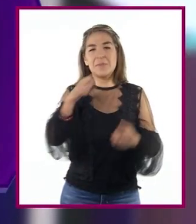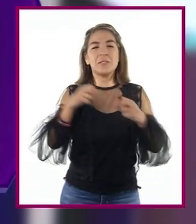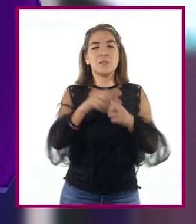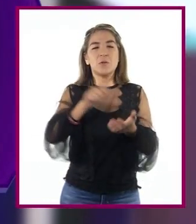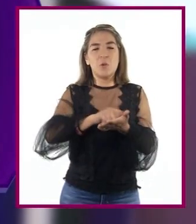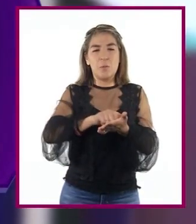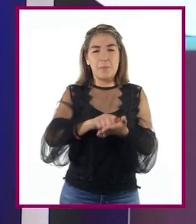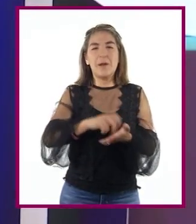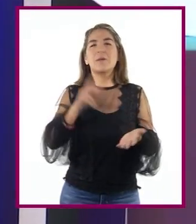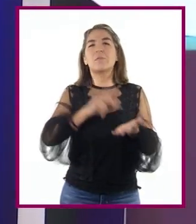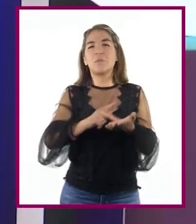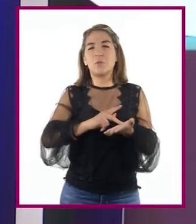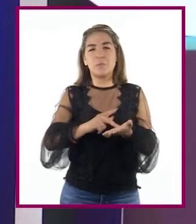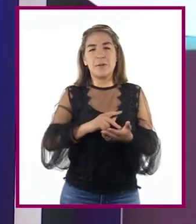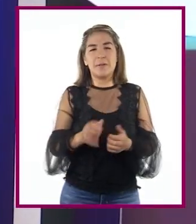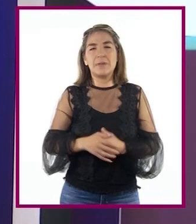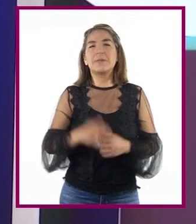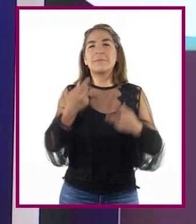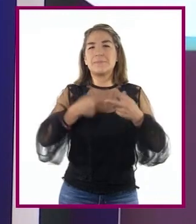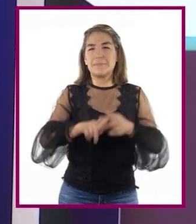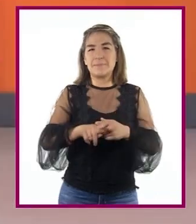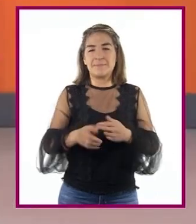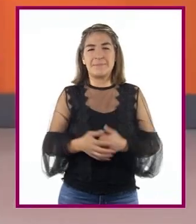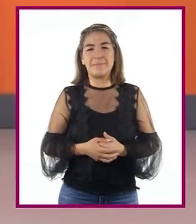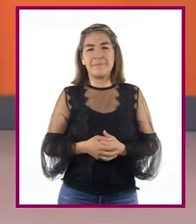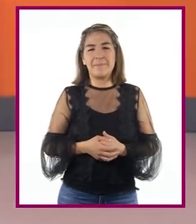y bolígrafo. Vamos a comenzar.